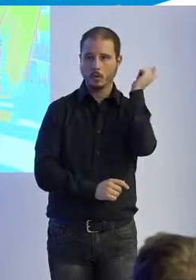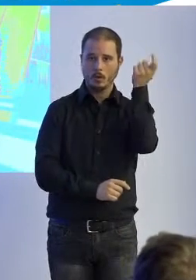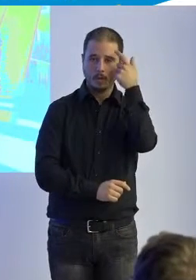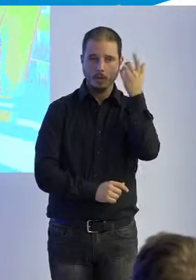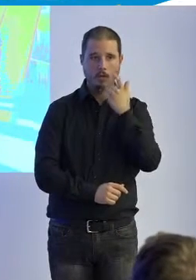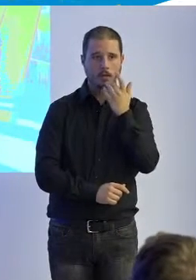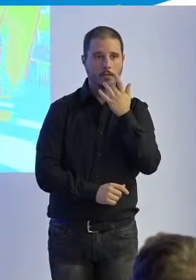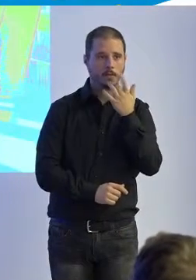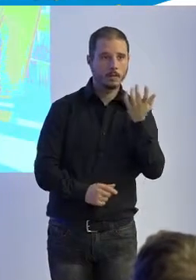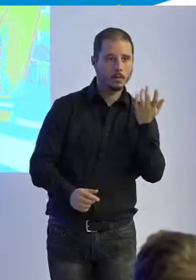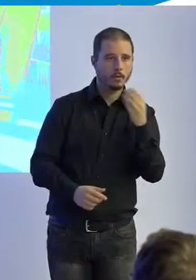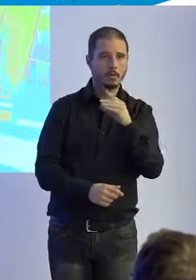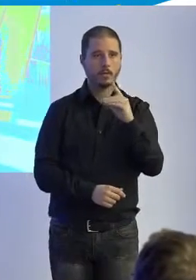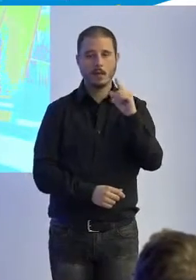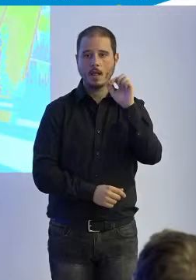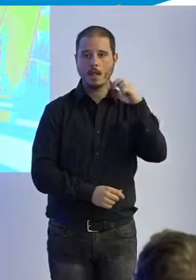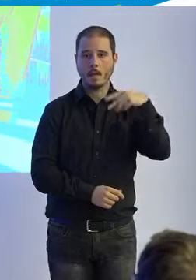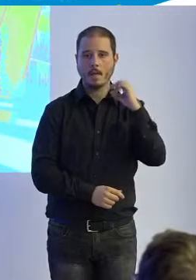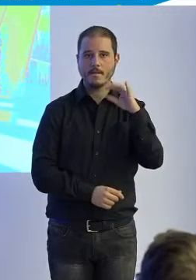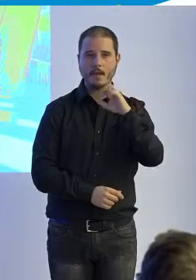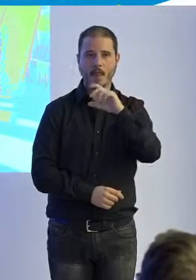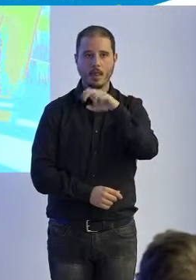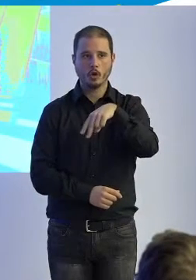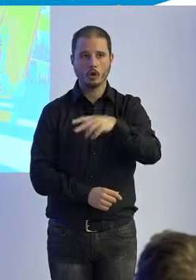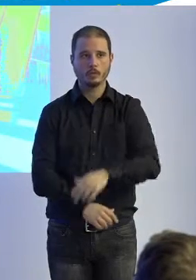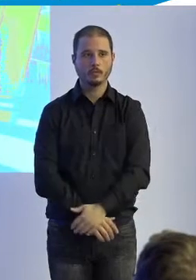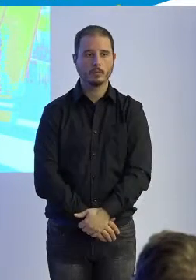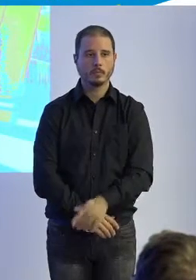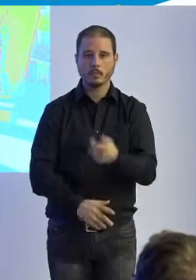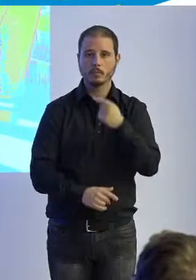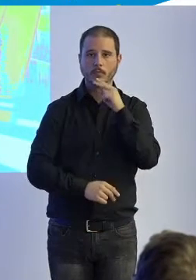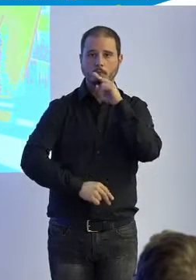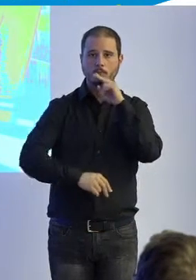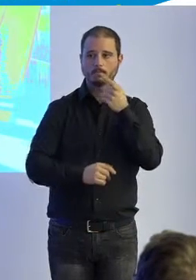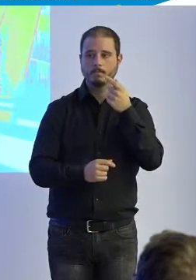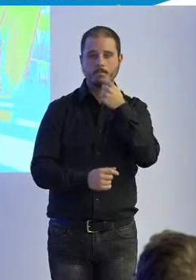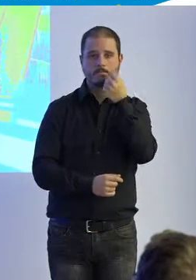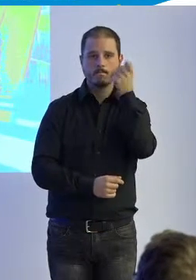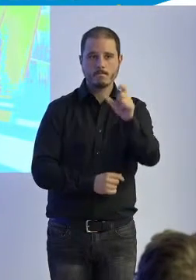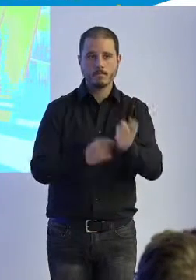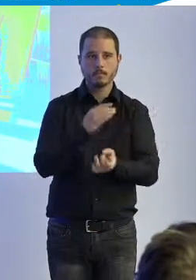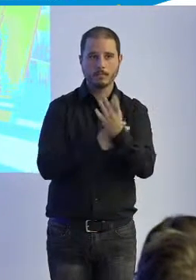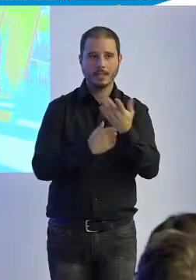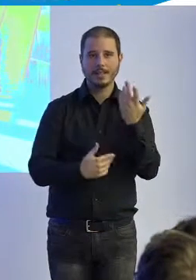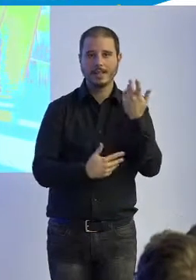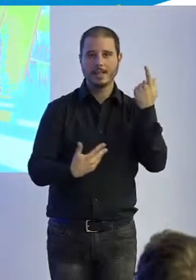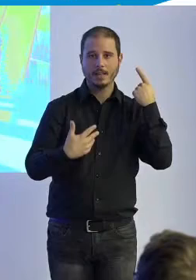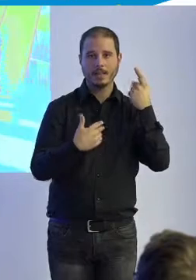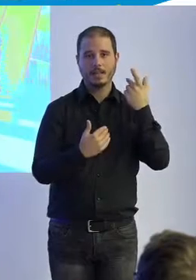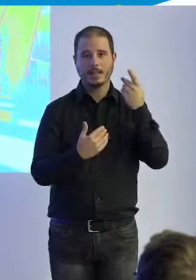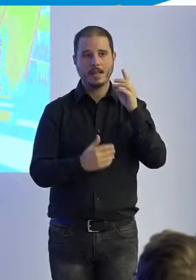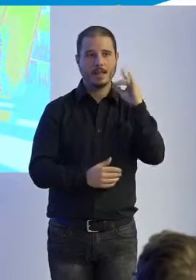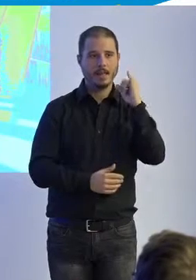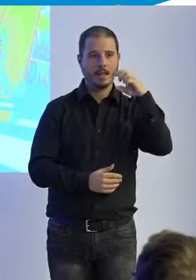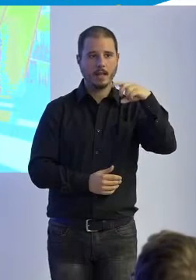a lo mejor, que está ahora como muy de moda, es el hype y tal. Pues ellos han acuñado un término que es muy bueno, que es includification, que es